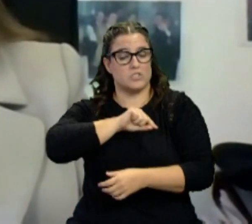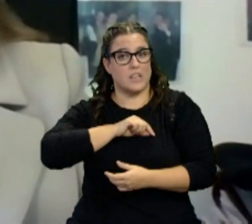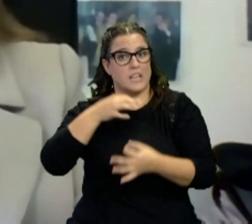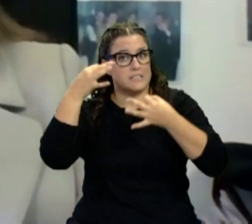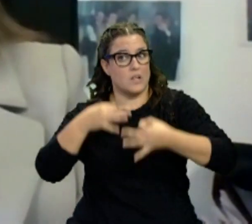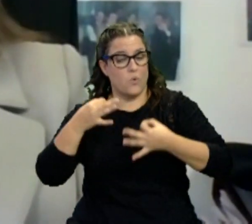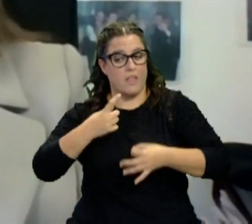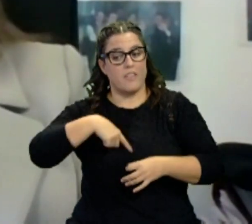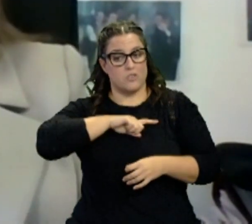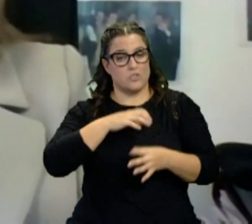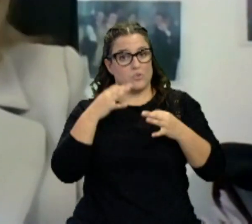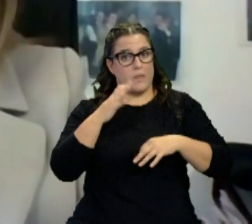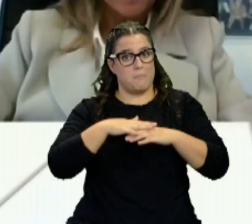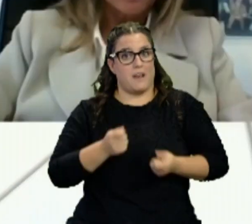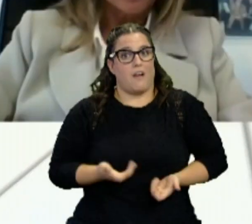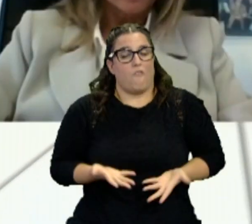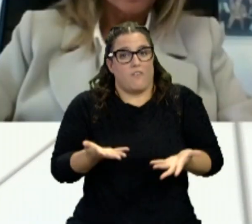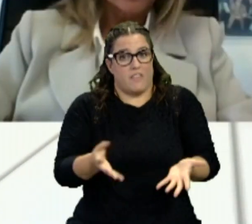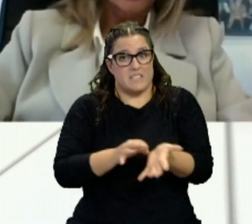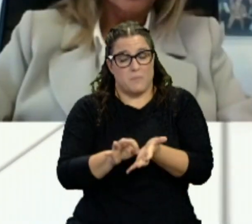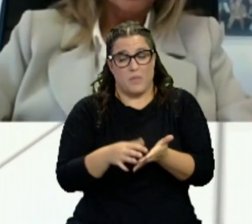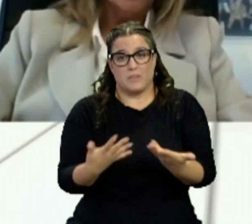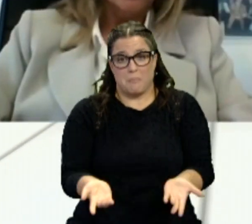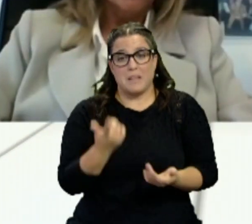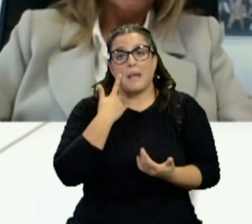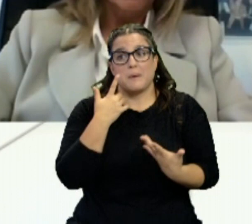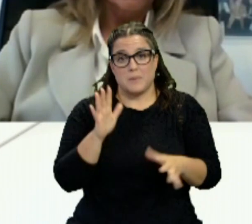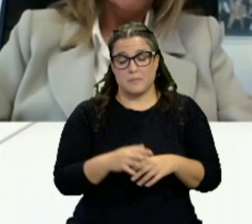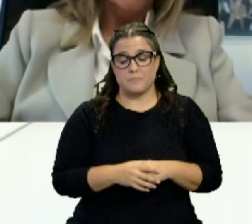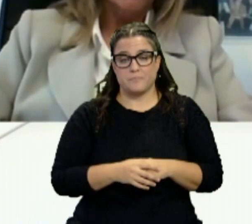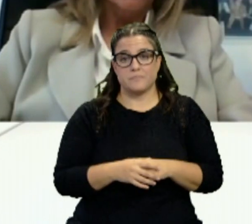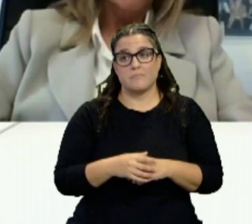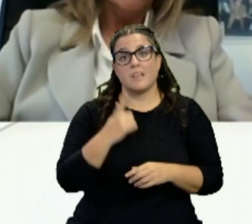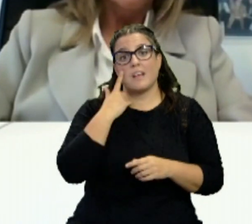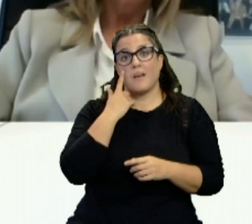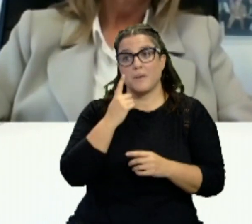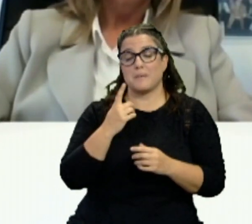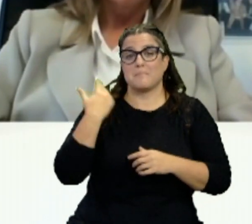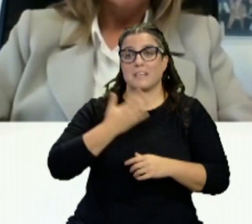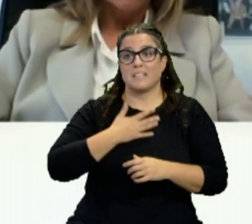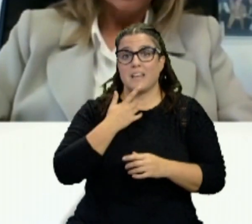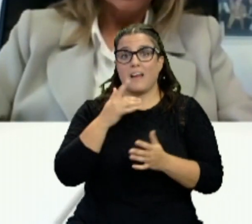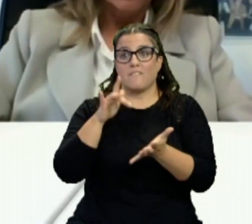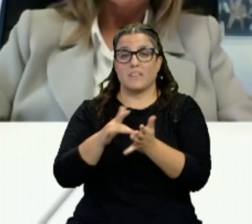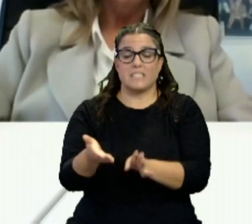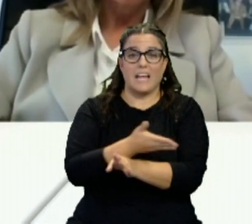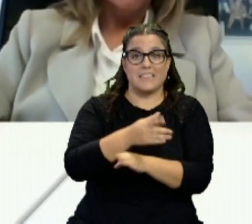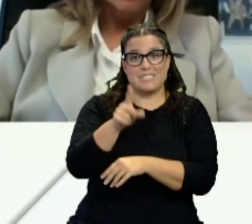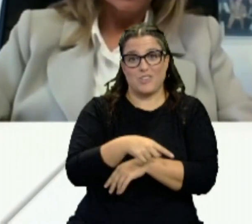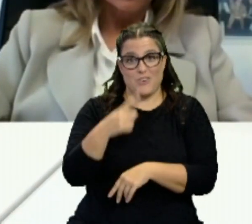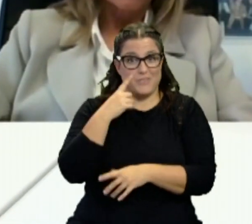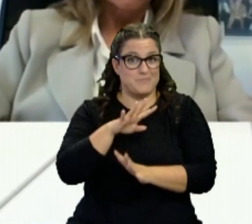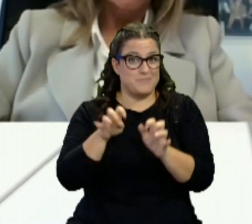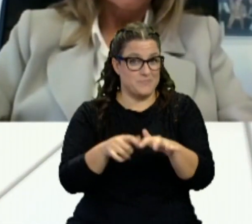hora de poder ofrecer nuestro servicio. Bueno, pues veremos si mañana el Gobierno de Navarra adelanta o no esa fecha. Muchas gracias a la presidenta